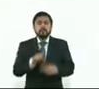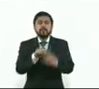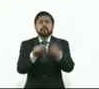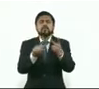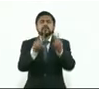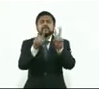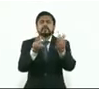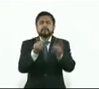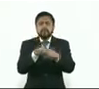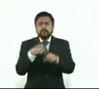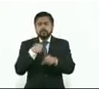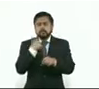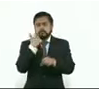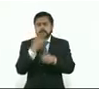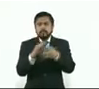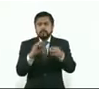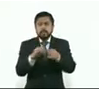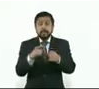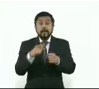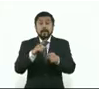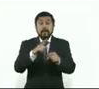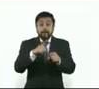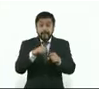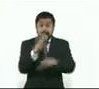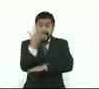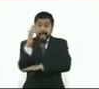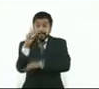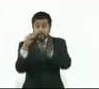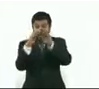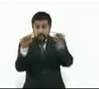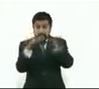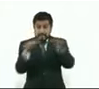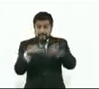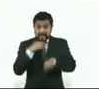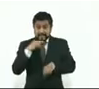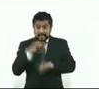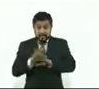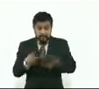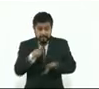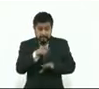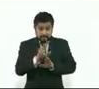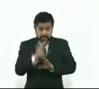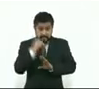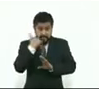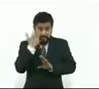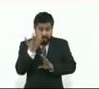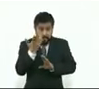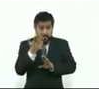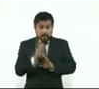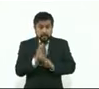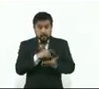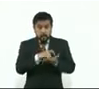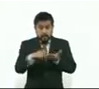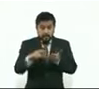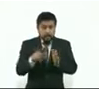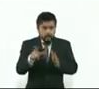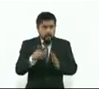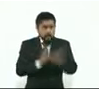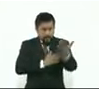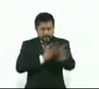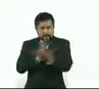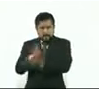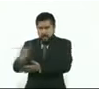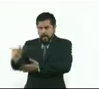más, uno sobre los arbolitos de Navidad. Si no han comprado árbol de Navidad, que vayan a los